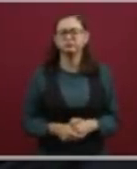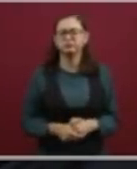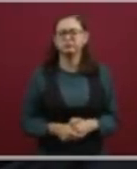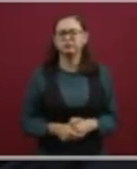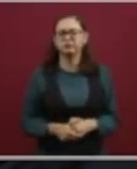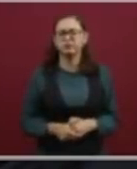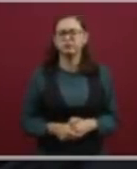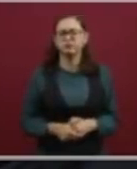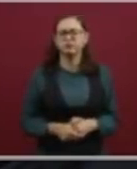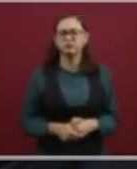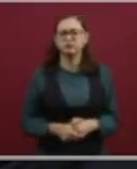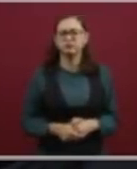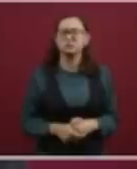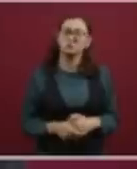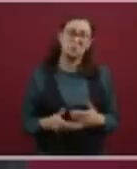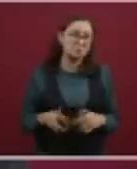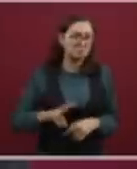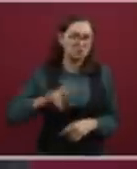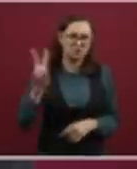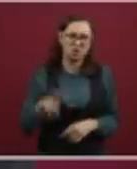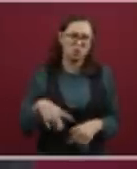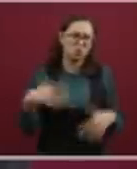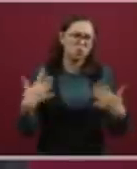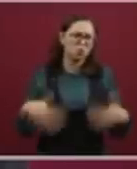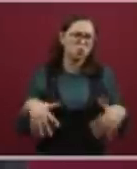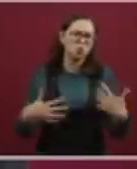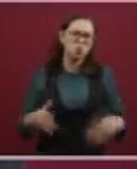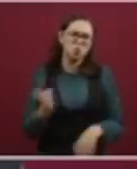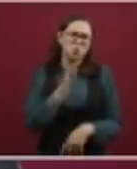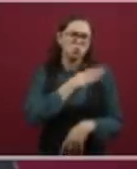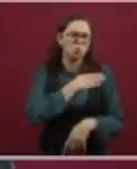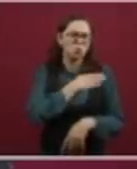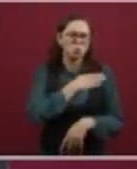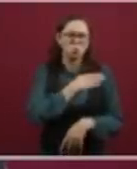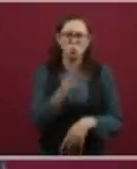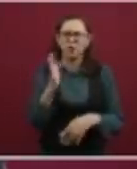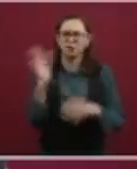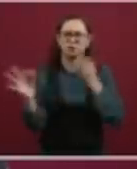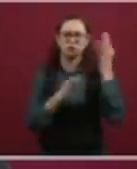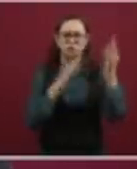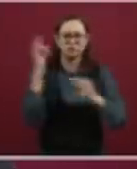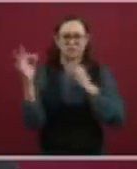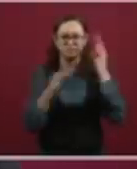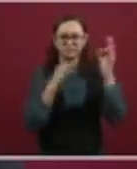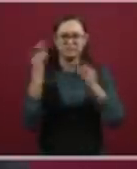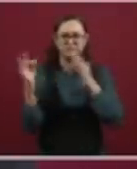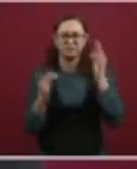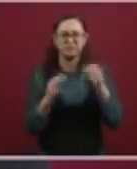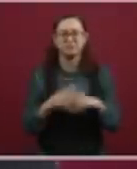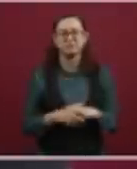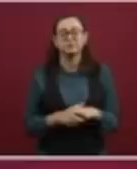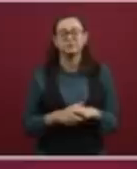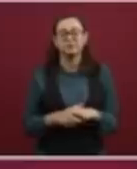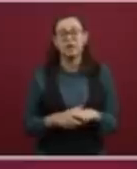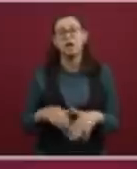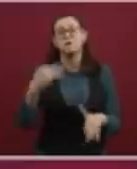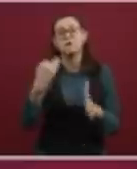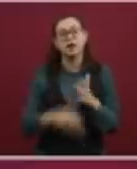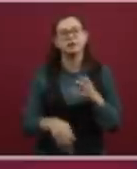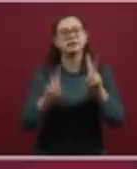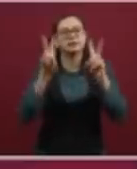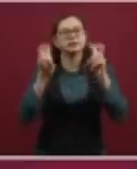que es algo muy bueno. Nos falta lo del tomate,